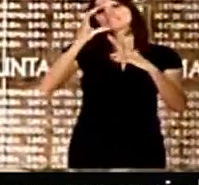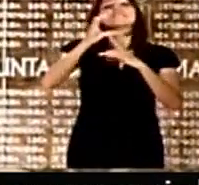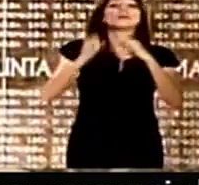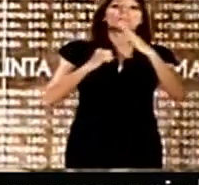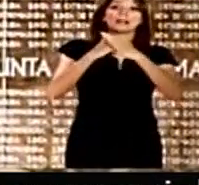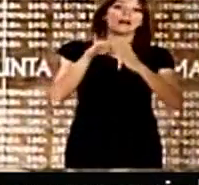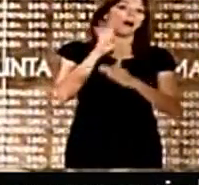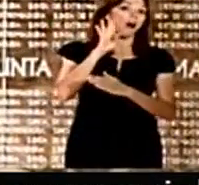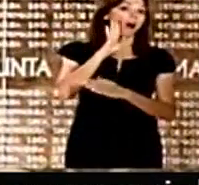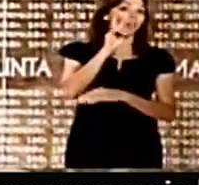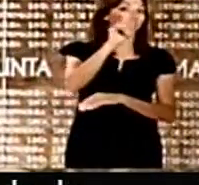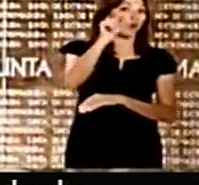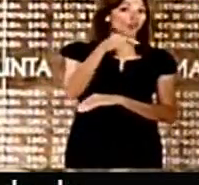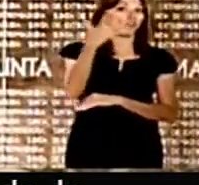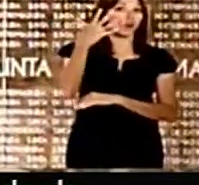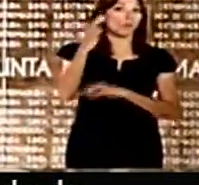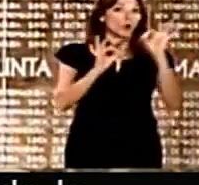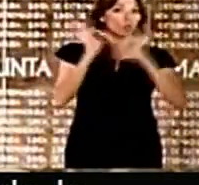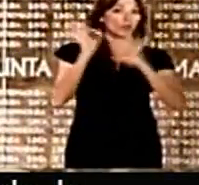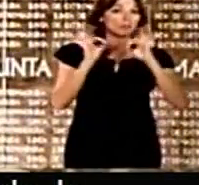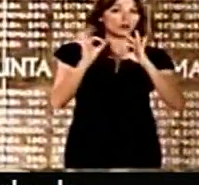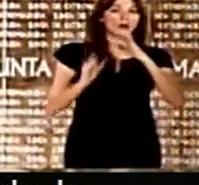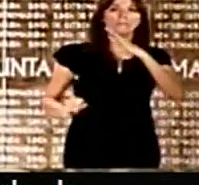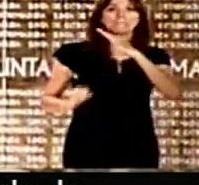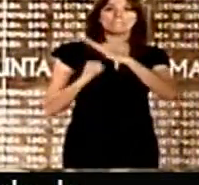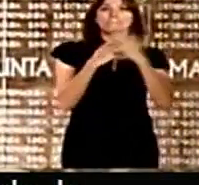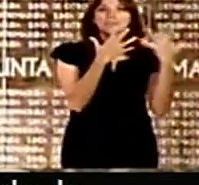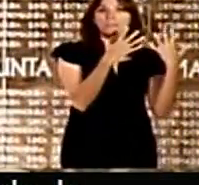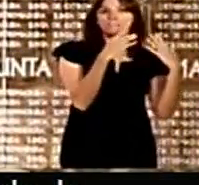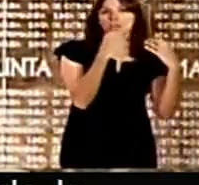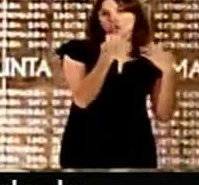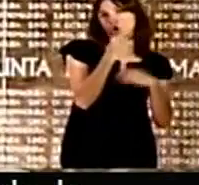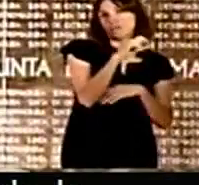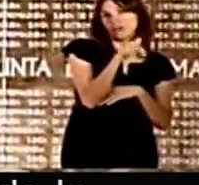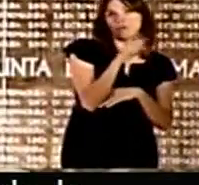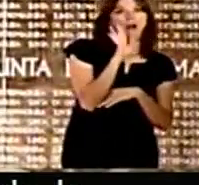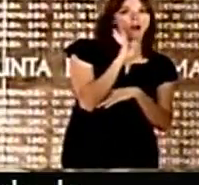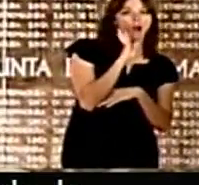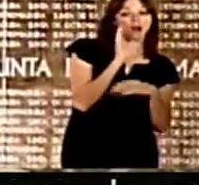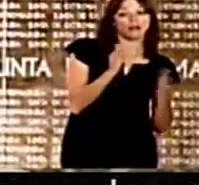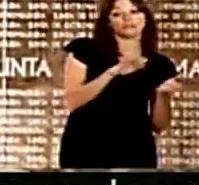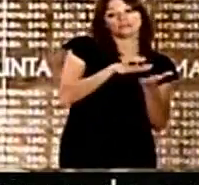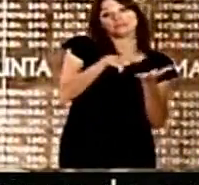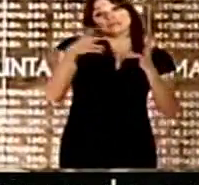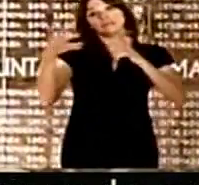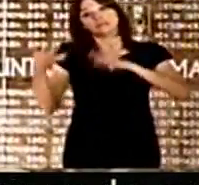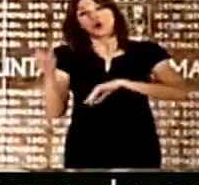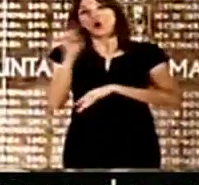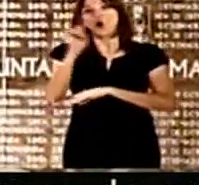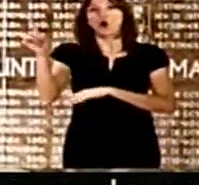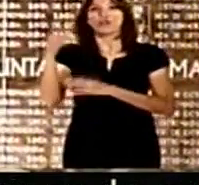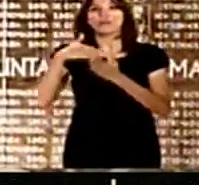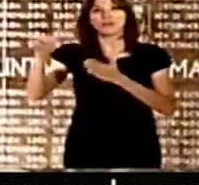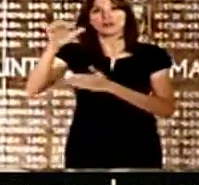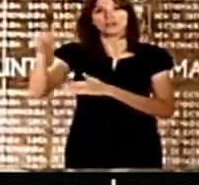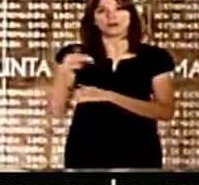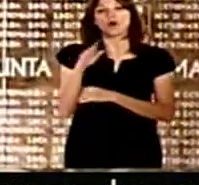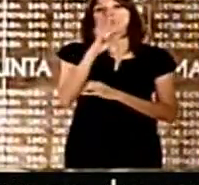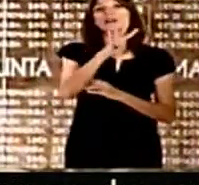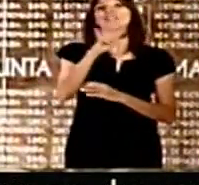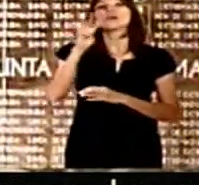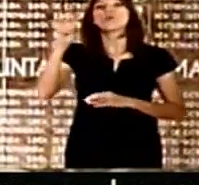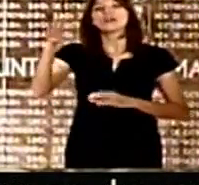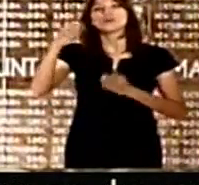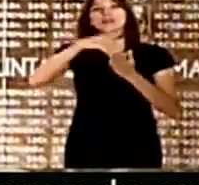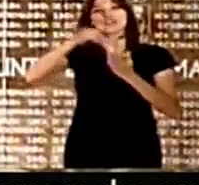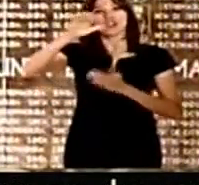del 2,5% con un tope de 10 millones de euros a un 11% con un límite de 44 millones de